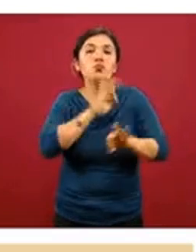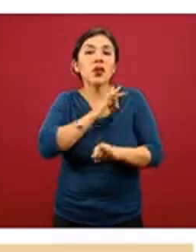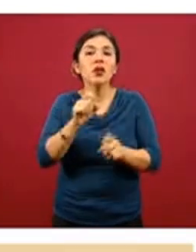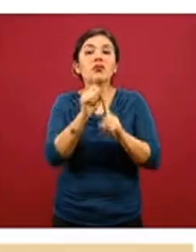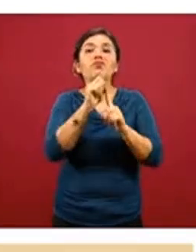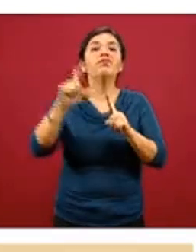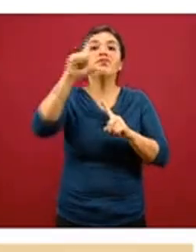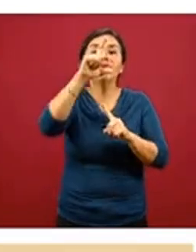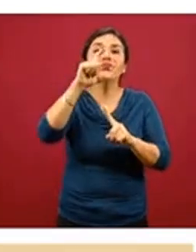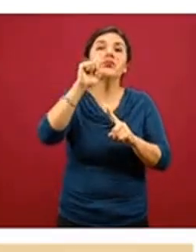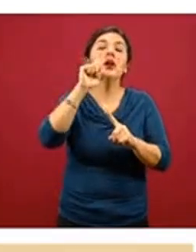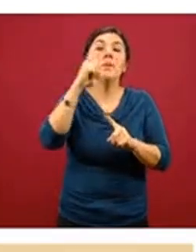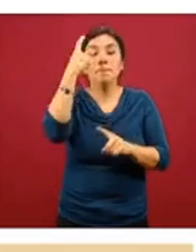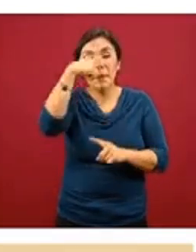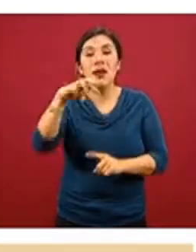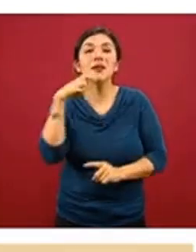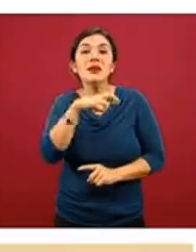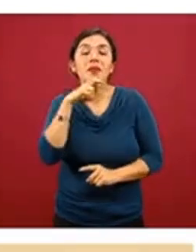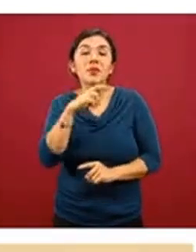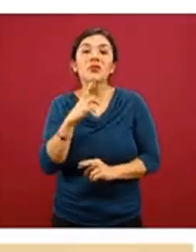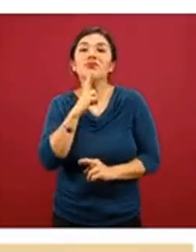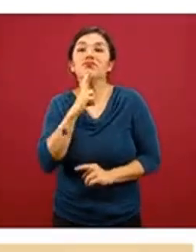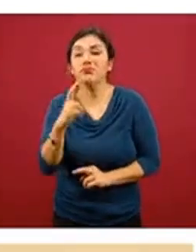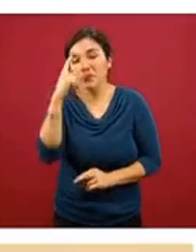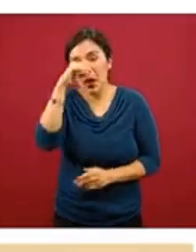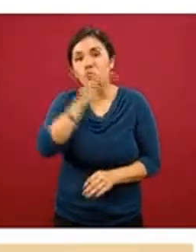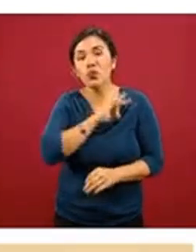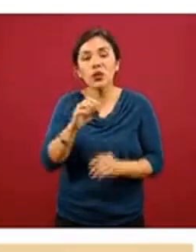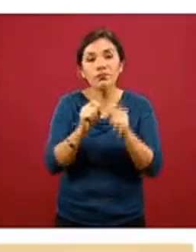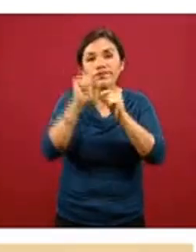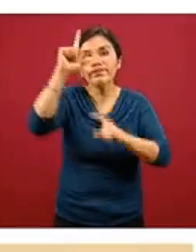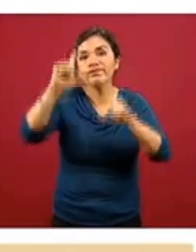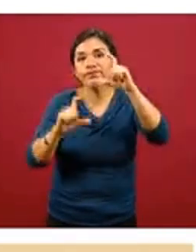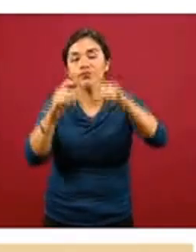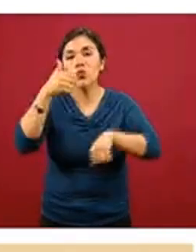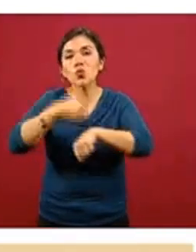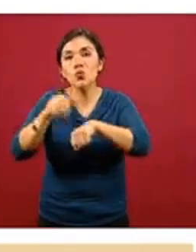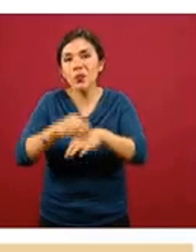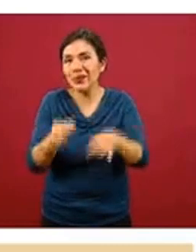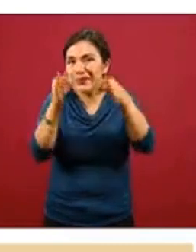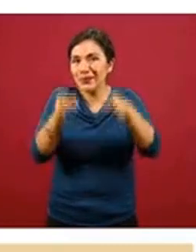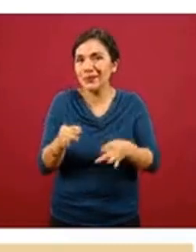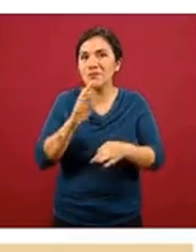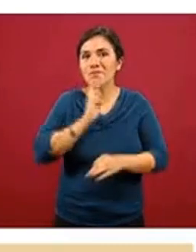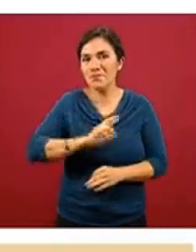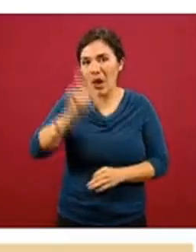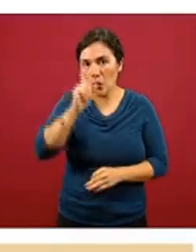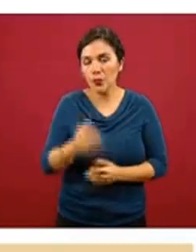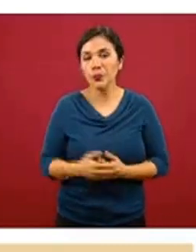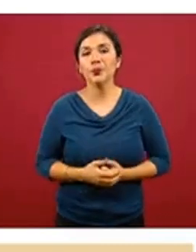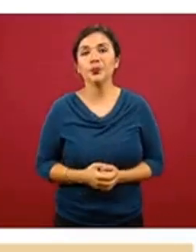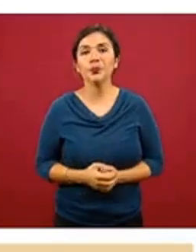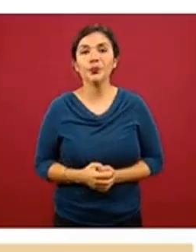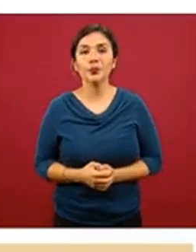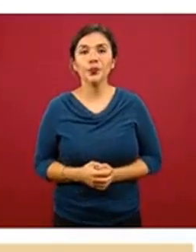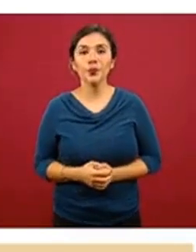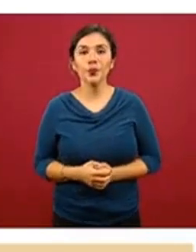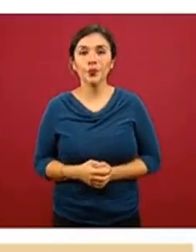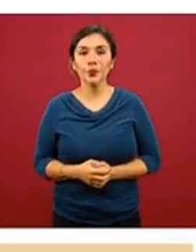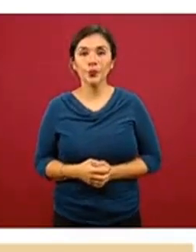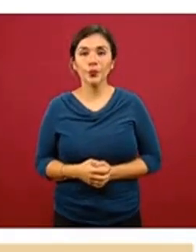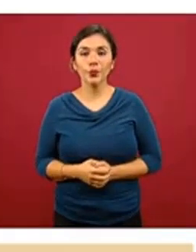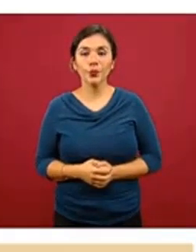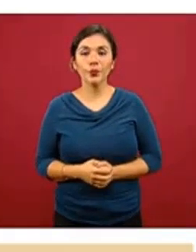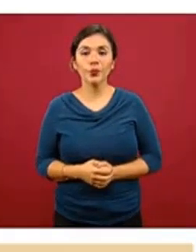avanzar y tener a la brevedad un resultado que nos permita incrementar o disminuir las cifras que estamos presentando. Veamos la